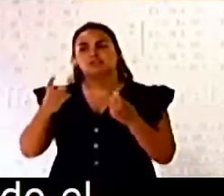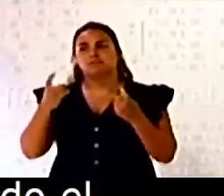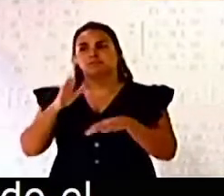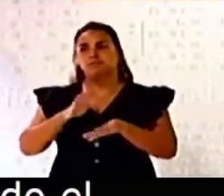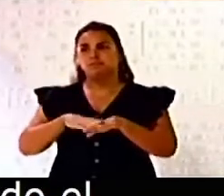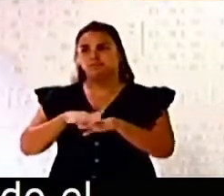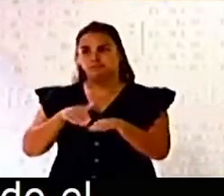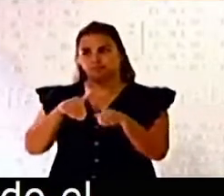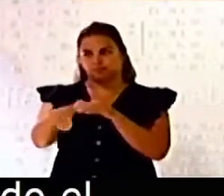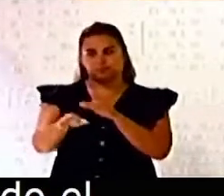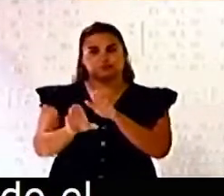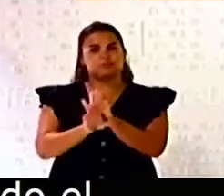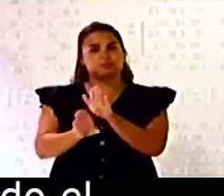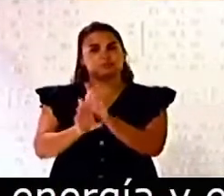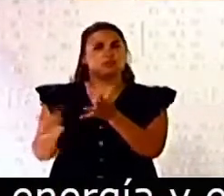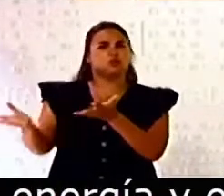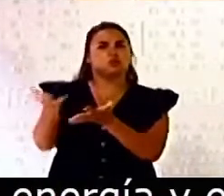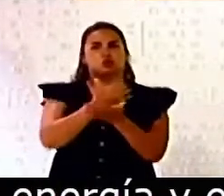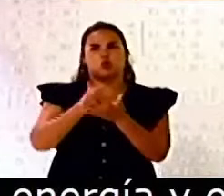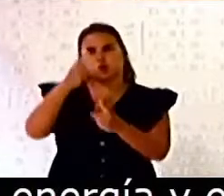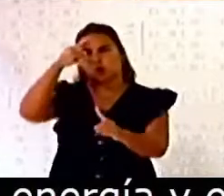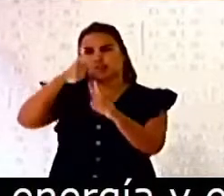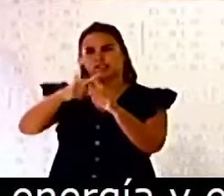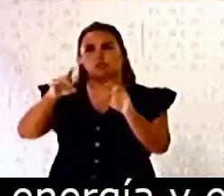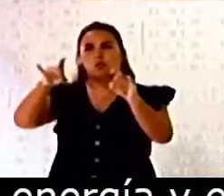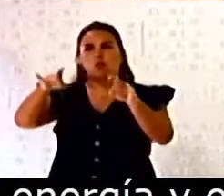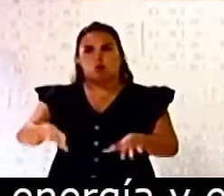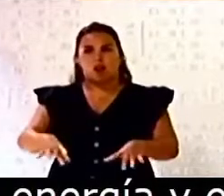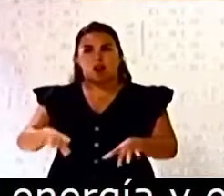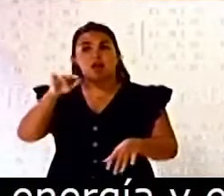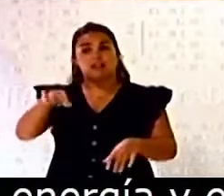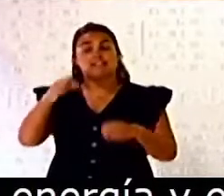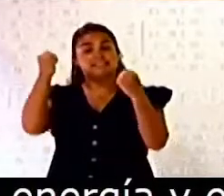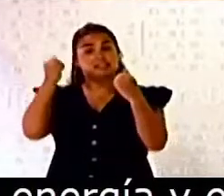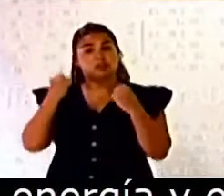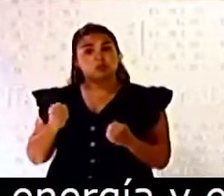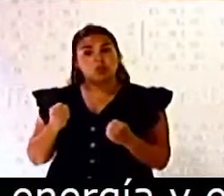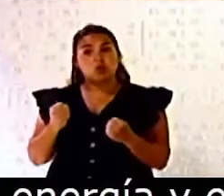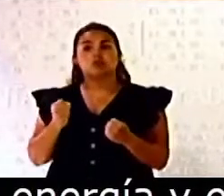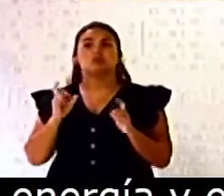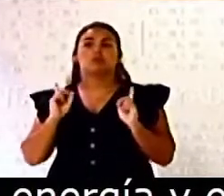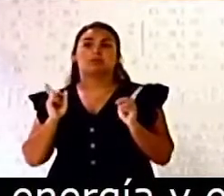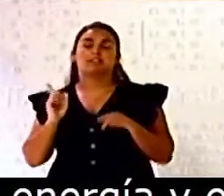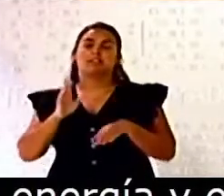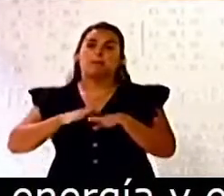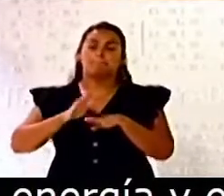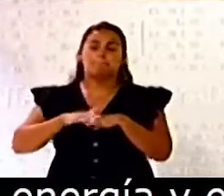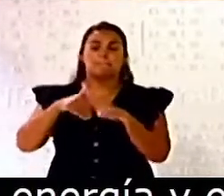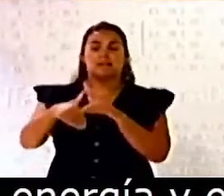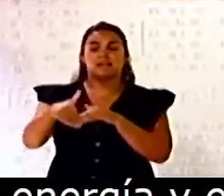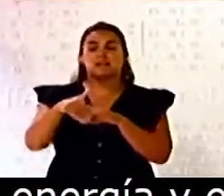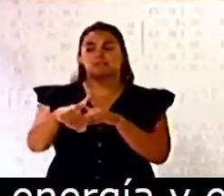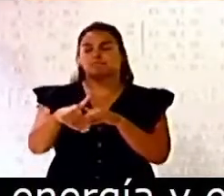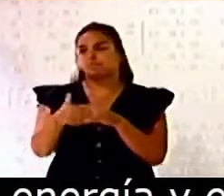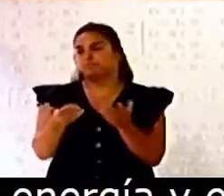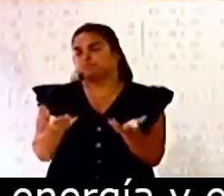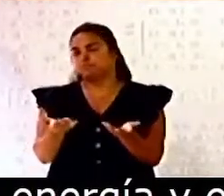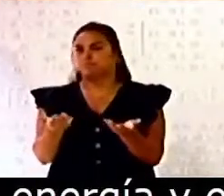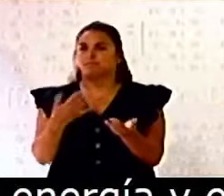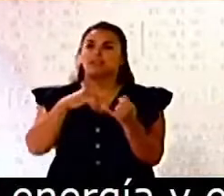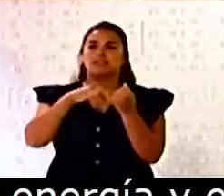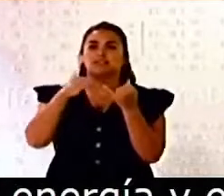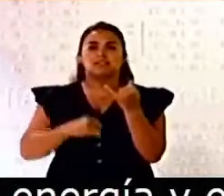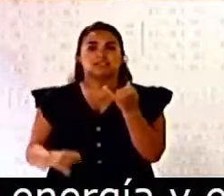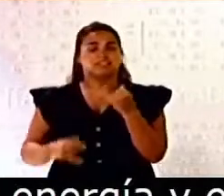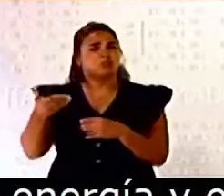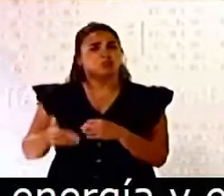para seguir remando todos juntos, no solo desde esta institución, para poder sortear la crisis